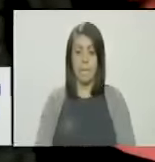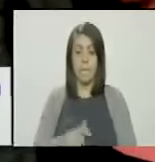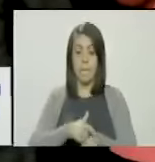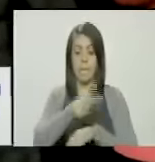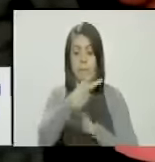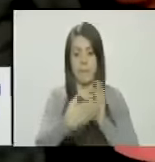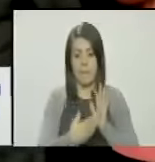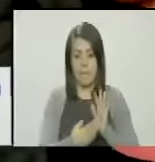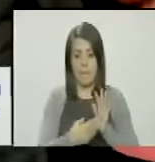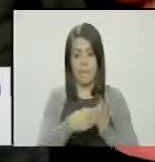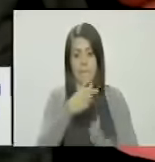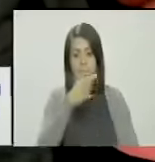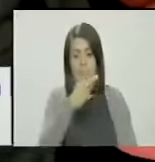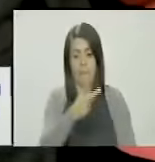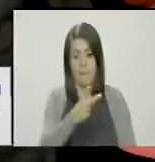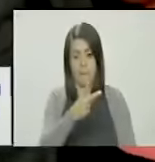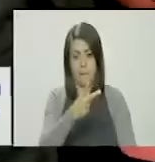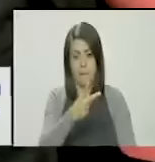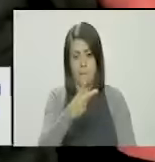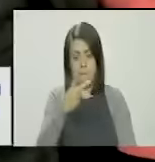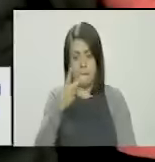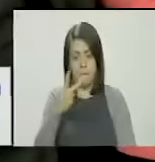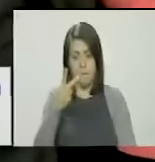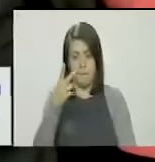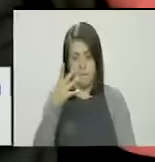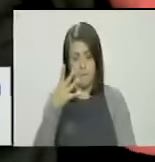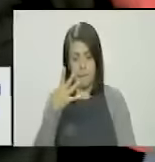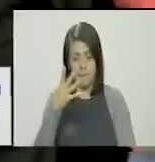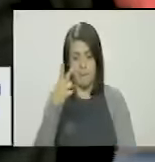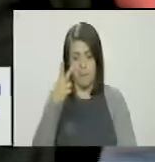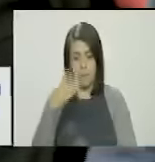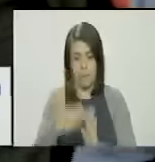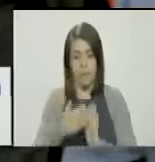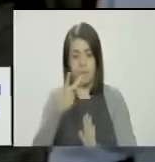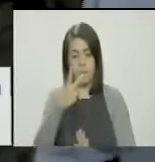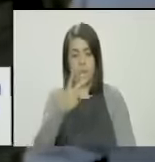para el periodo legislativo